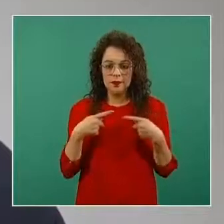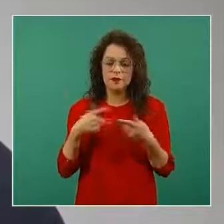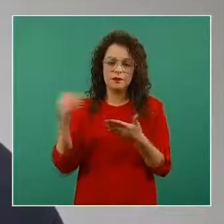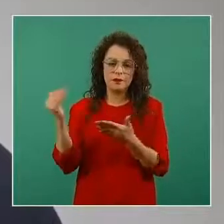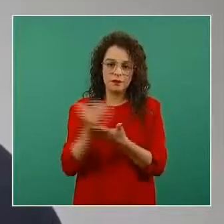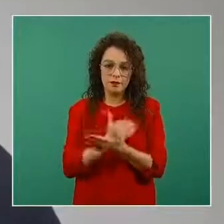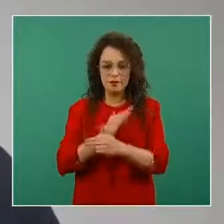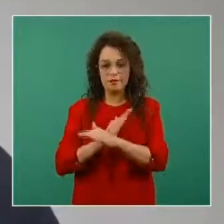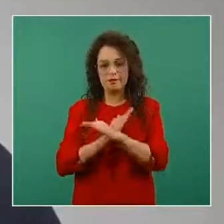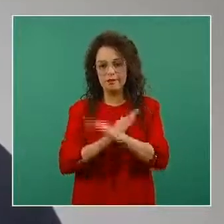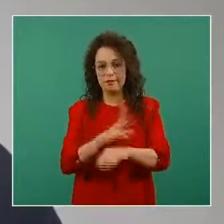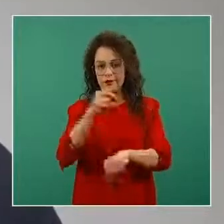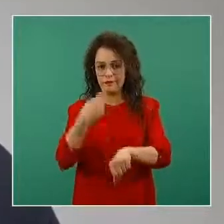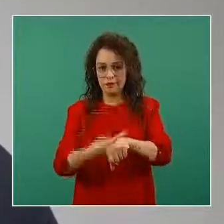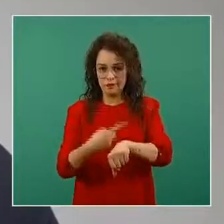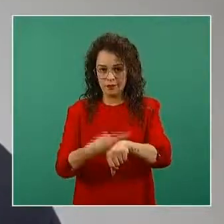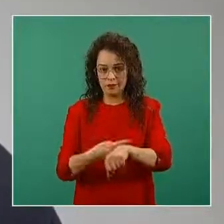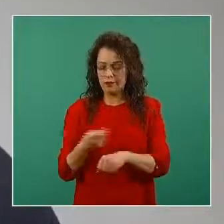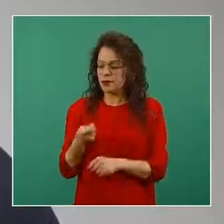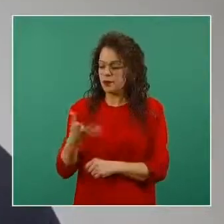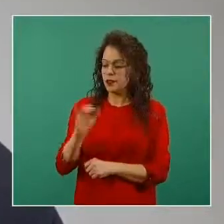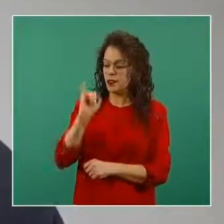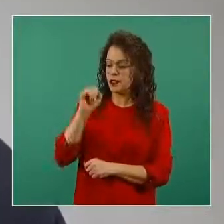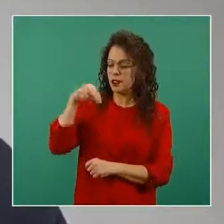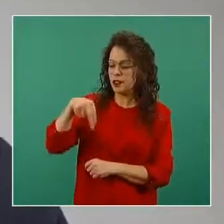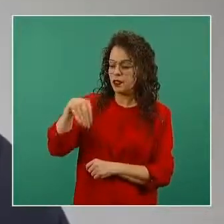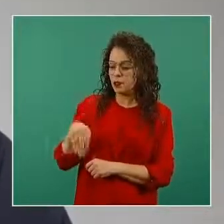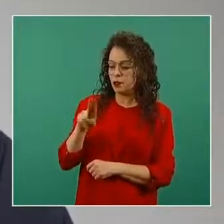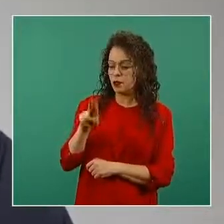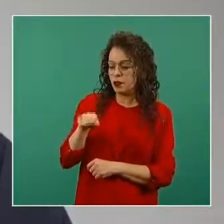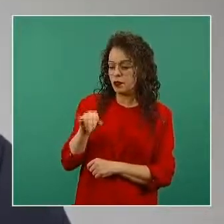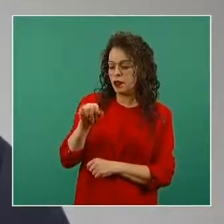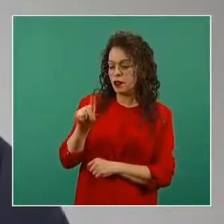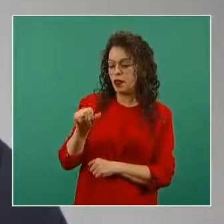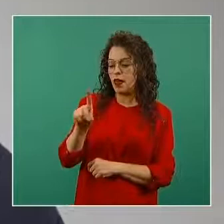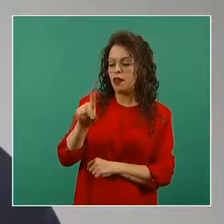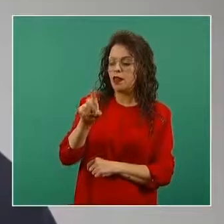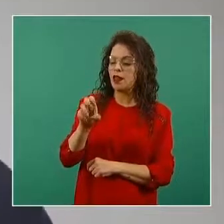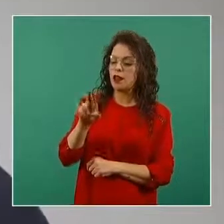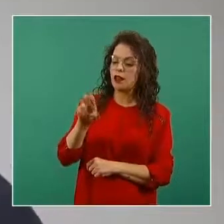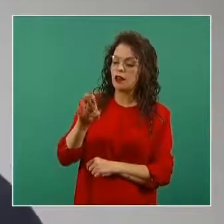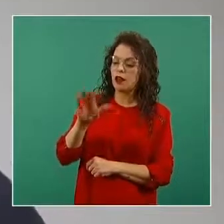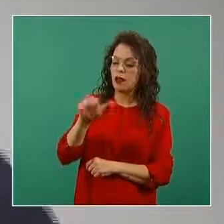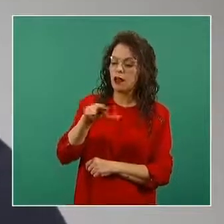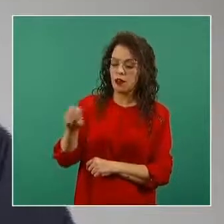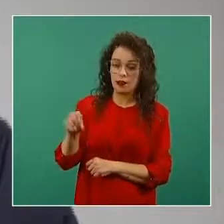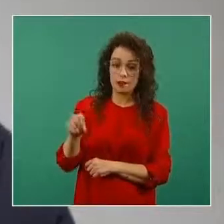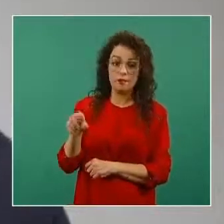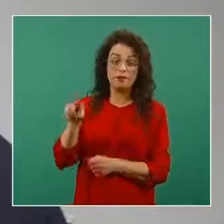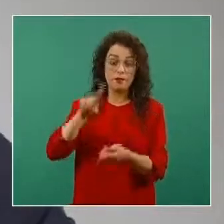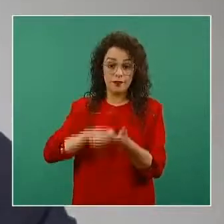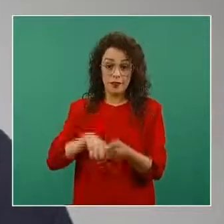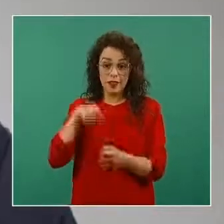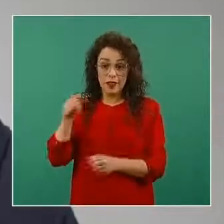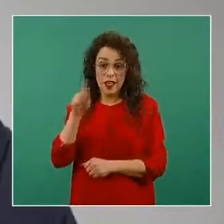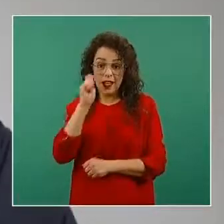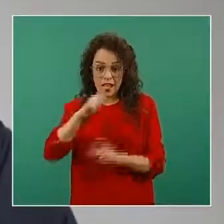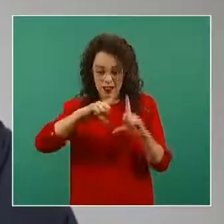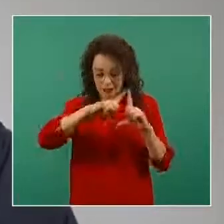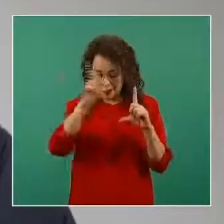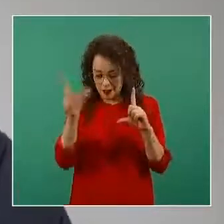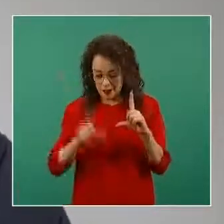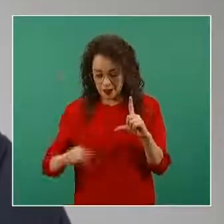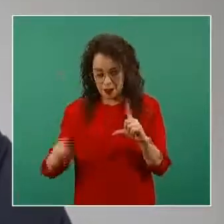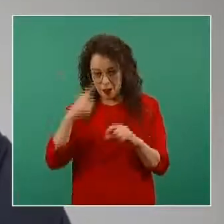de rebaño, la misma estrategia, la misma política nacional de vacunación nos lo refiere y habla de alrededor o de